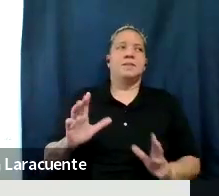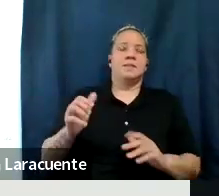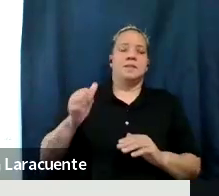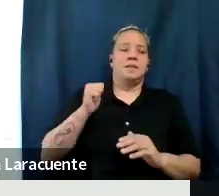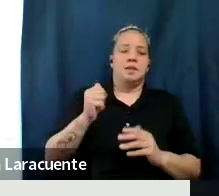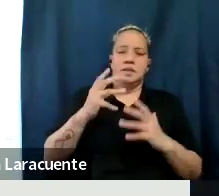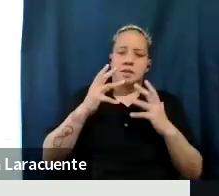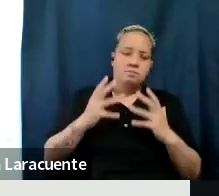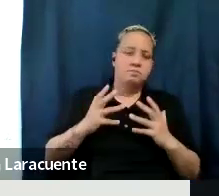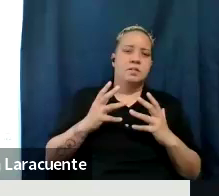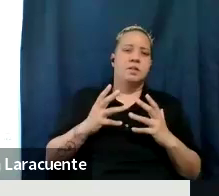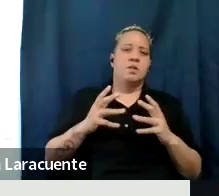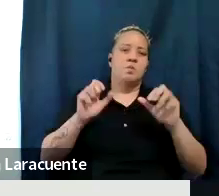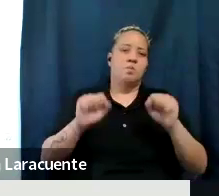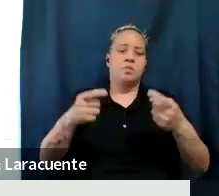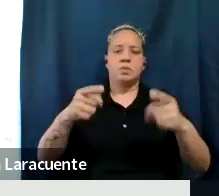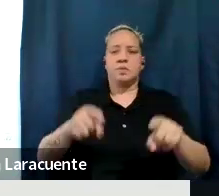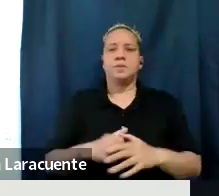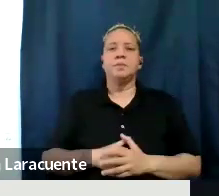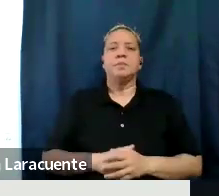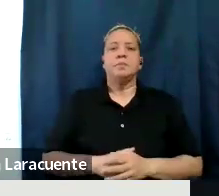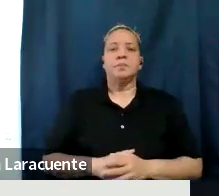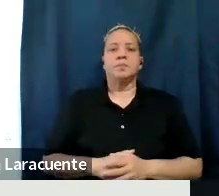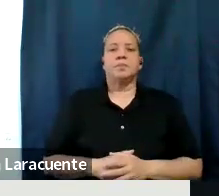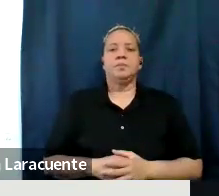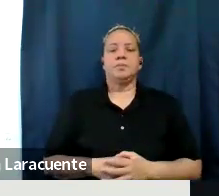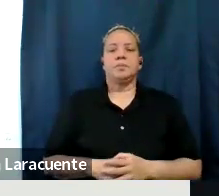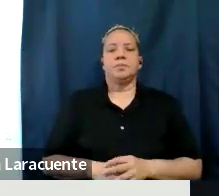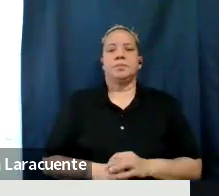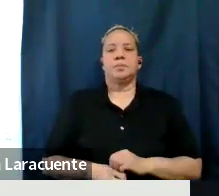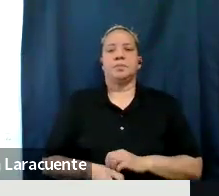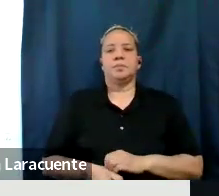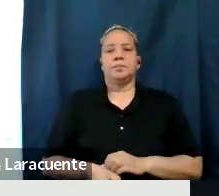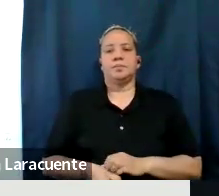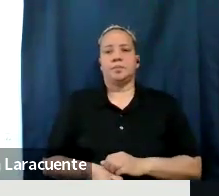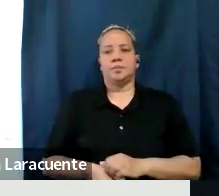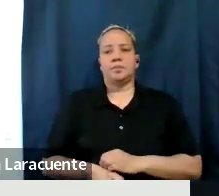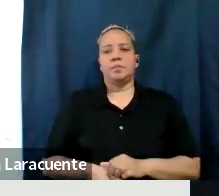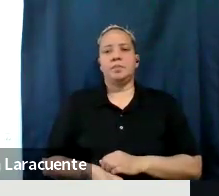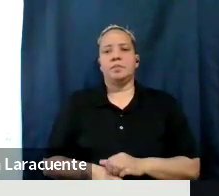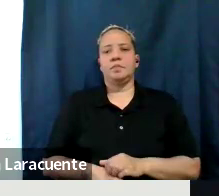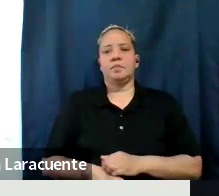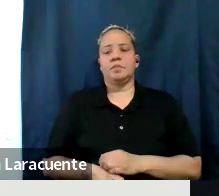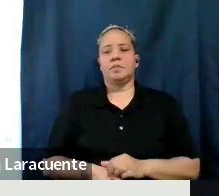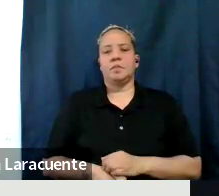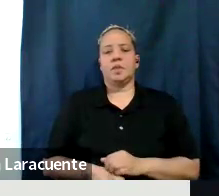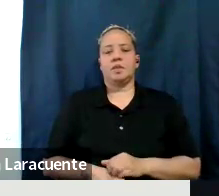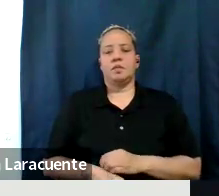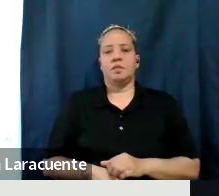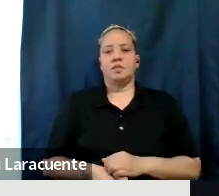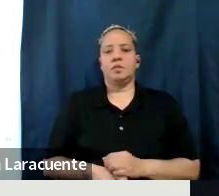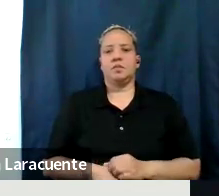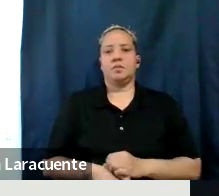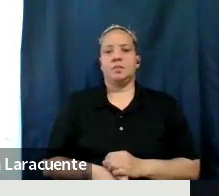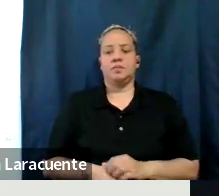desgracia haya sido posible. Por otra parte, aparte amén de